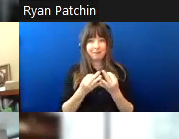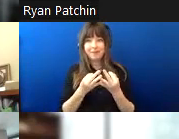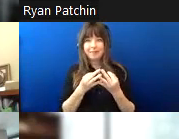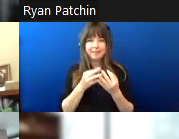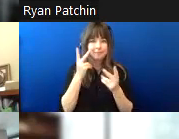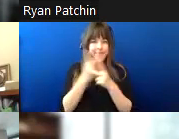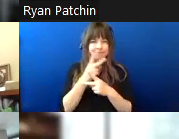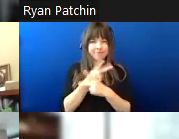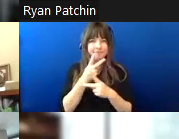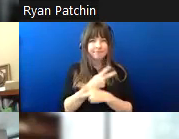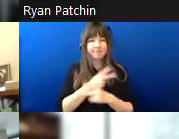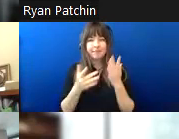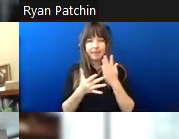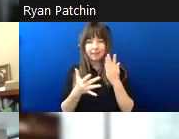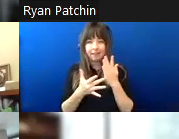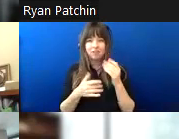navegar,